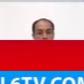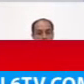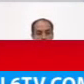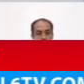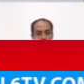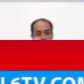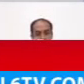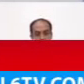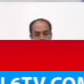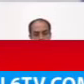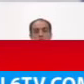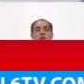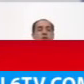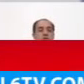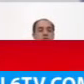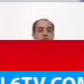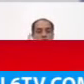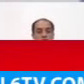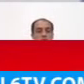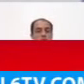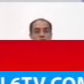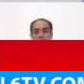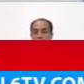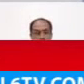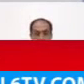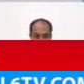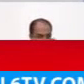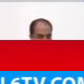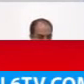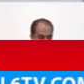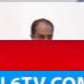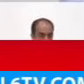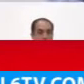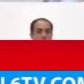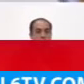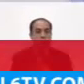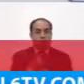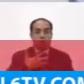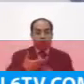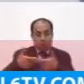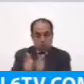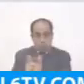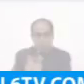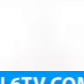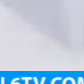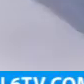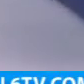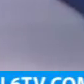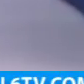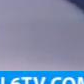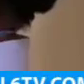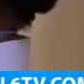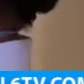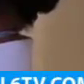que dos hospitales que no estaban dedicados a COVID van a tener un grupo de camas dedicadas a COVID. Pese a